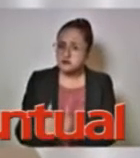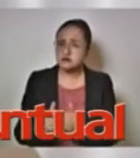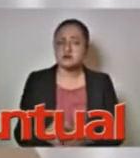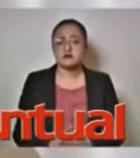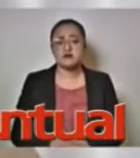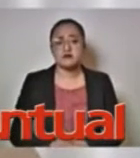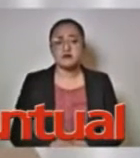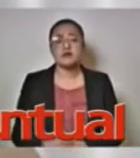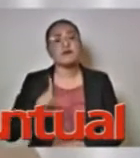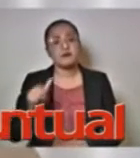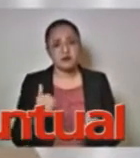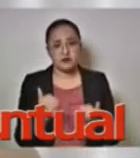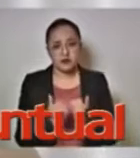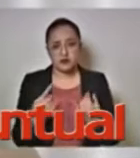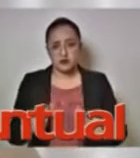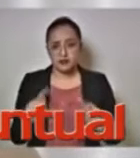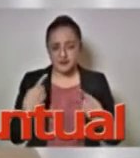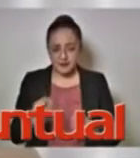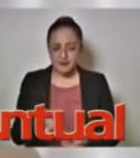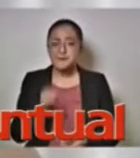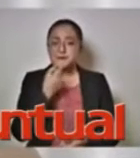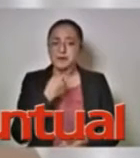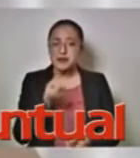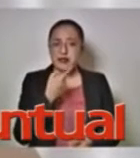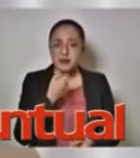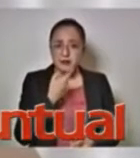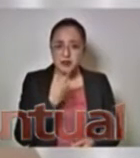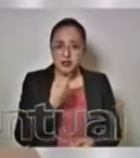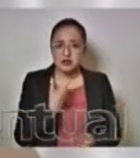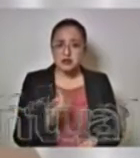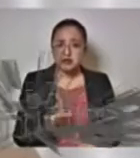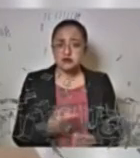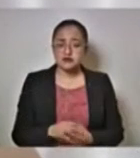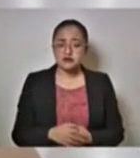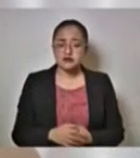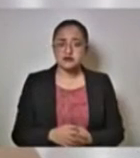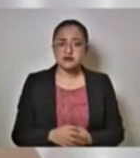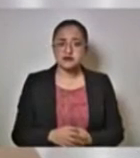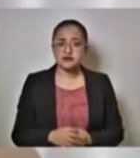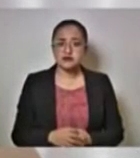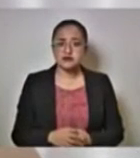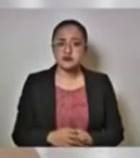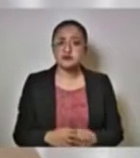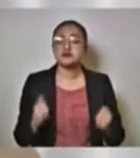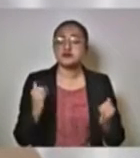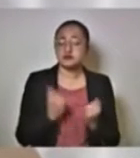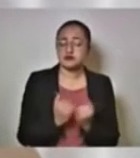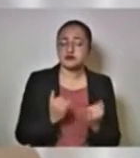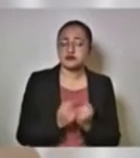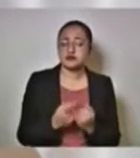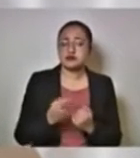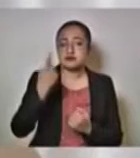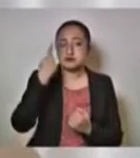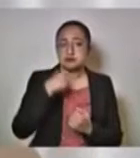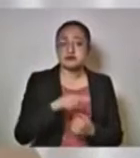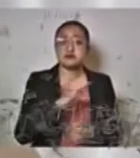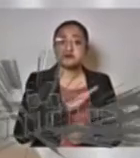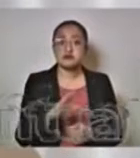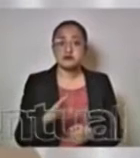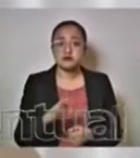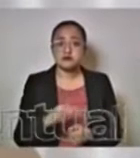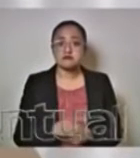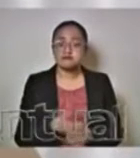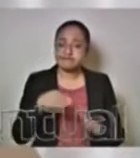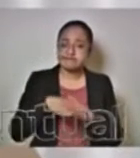en la entrega de medicamentos sí sino en la capacidad para poderlos